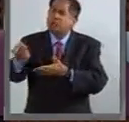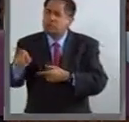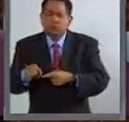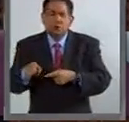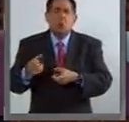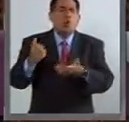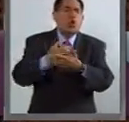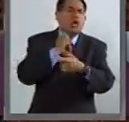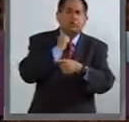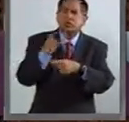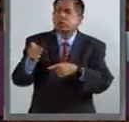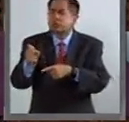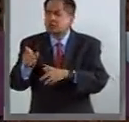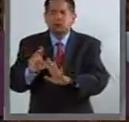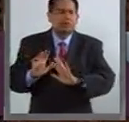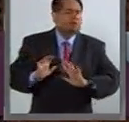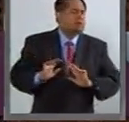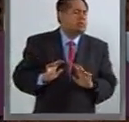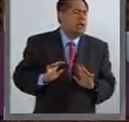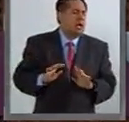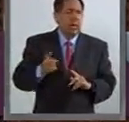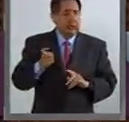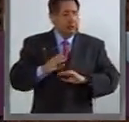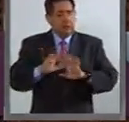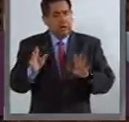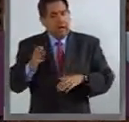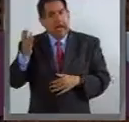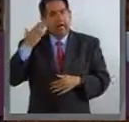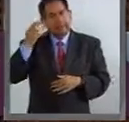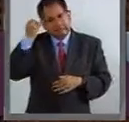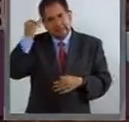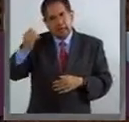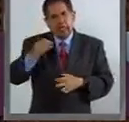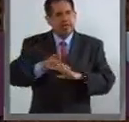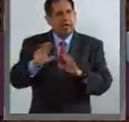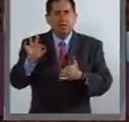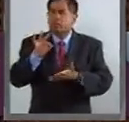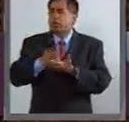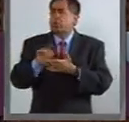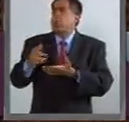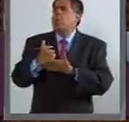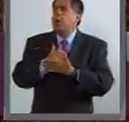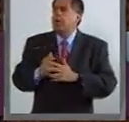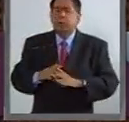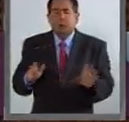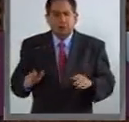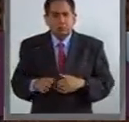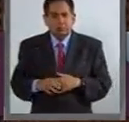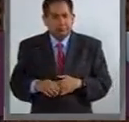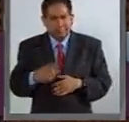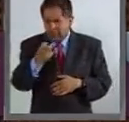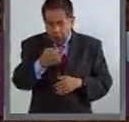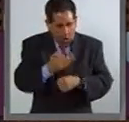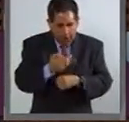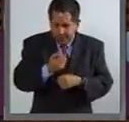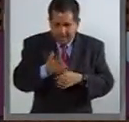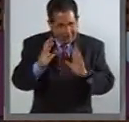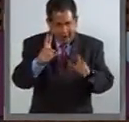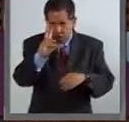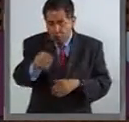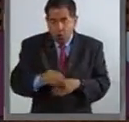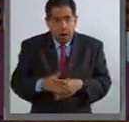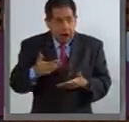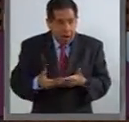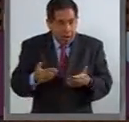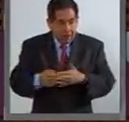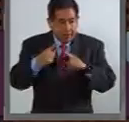cuánto ganan los senadores, etc. Y esa parecía ser como el fin en sí mismo. Esto dejó de ser así. Hoy se tiene que tener una